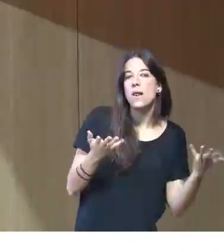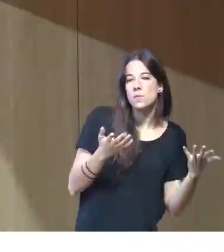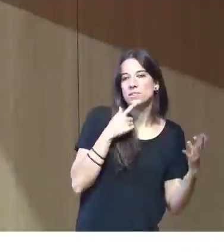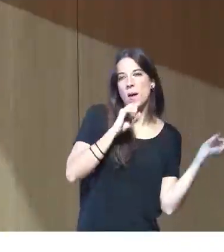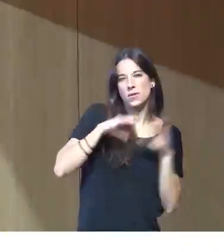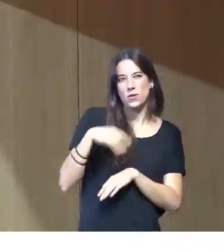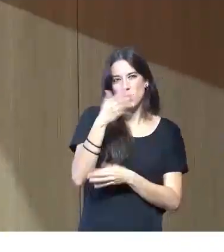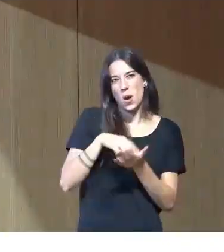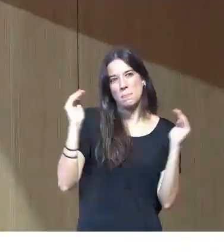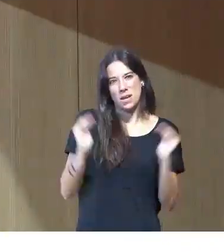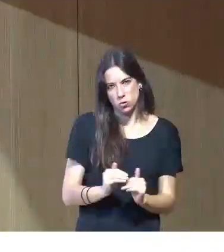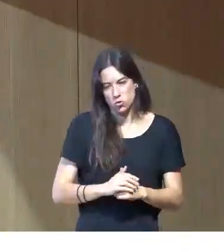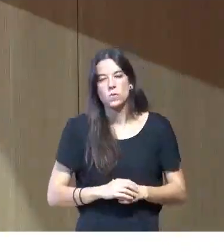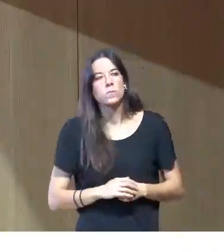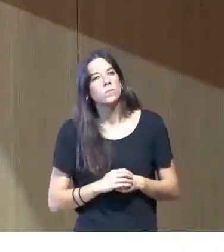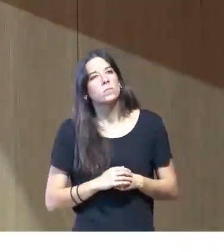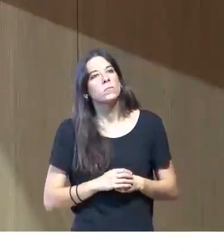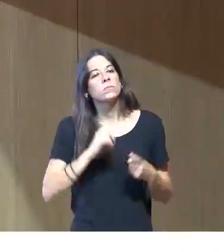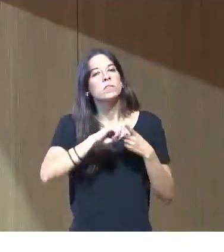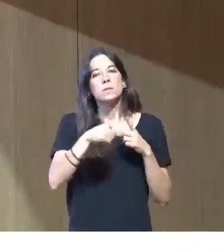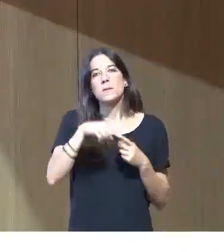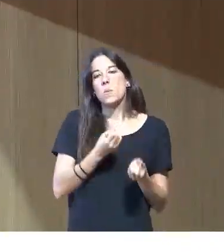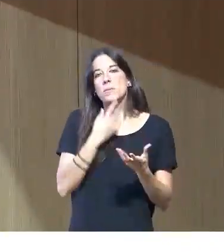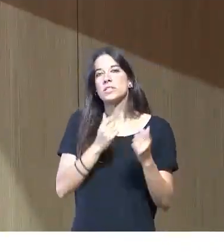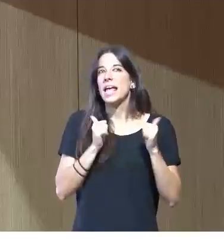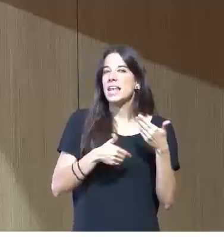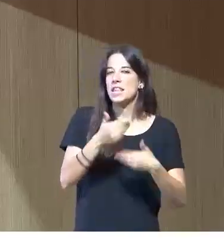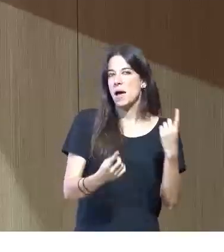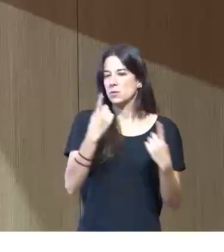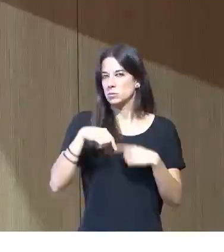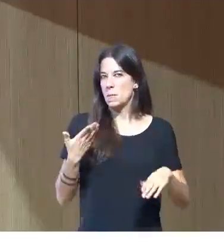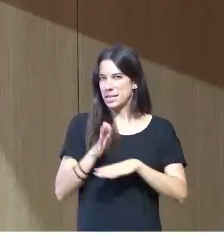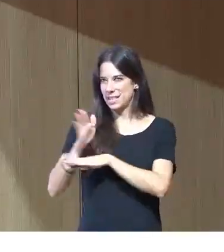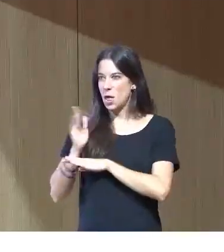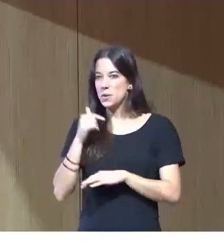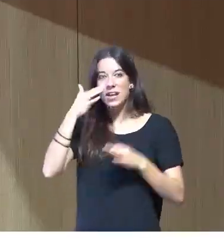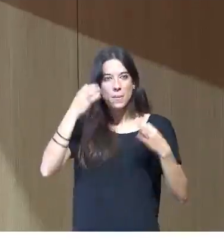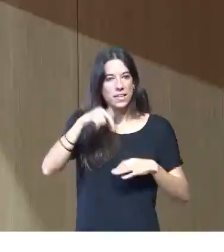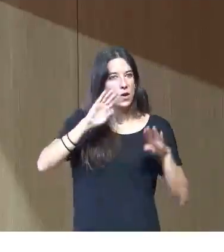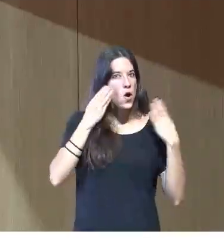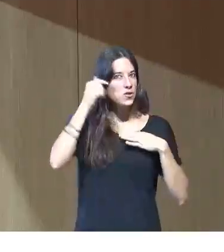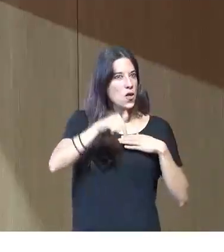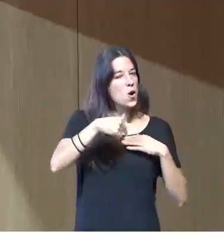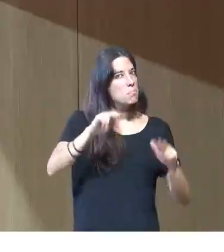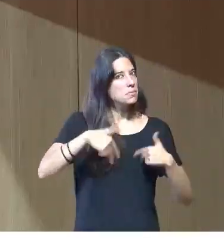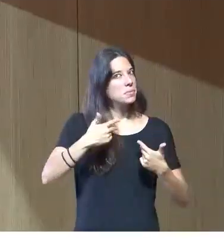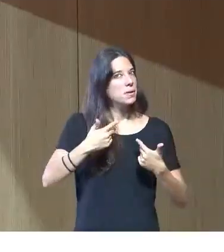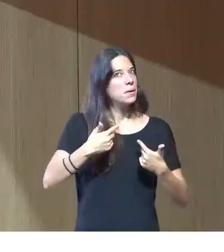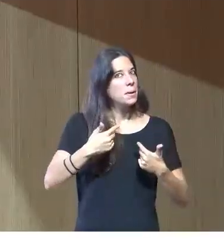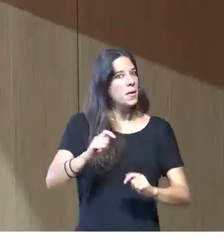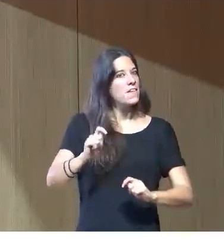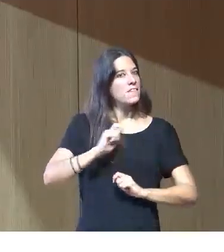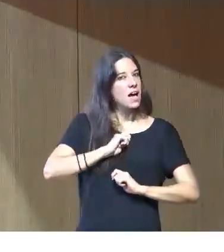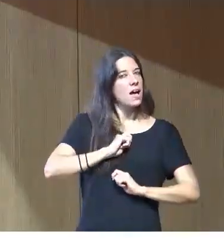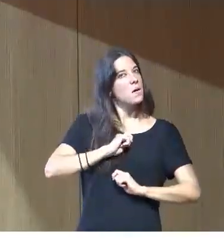escolar no luego comentaremos algunas iniciativas que hemos puesto sobre la mesa pero este congreso nos ha servido también para darnos cuenta que hay que seguir